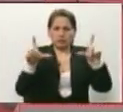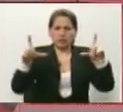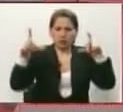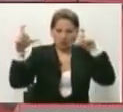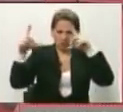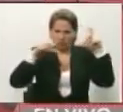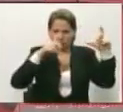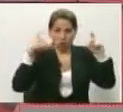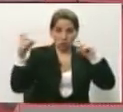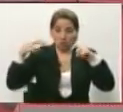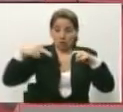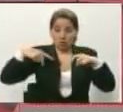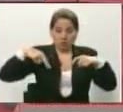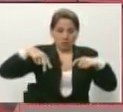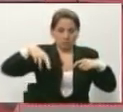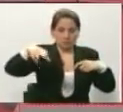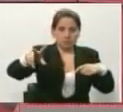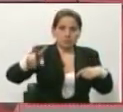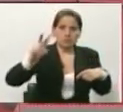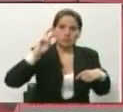veíamos, íbamos caminando por ahí